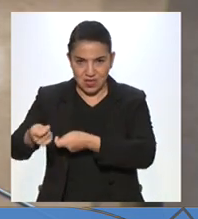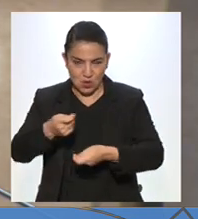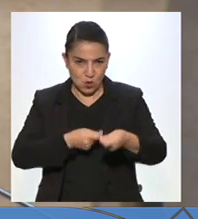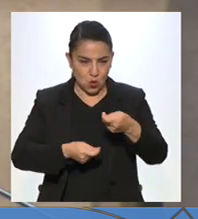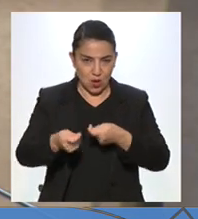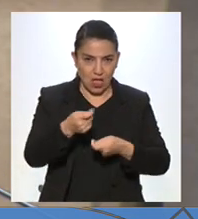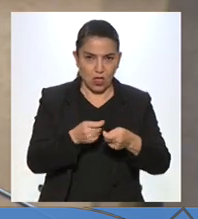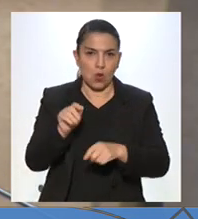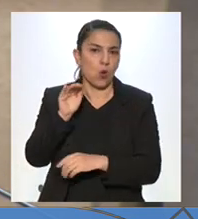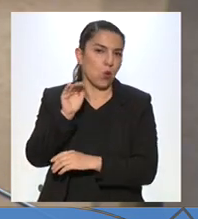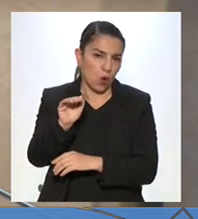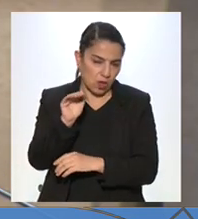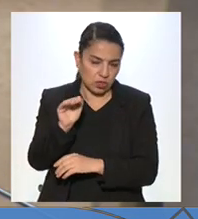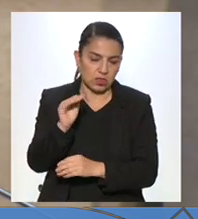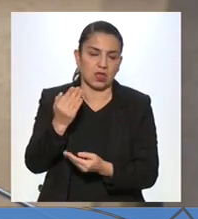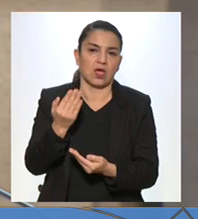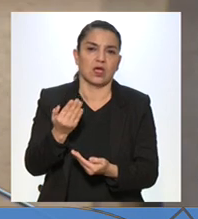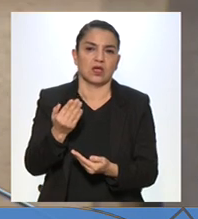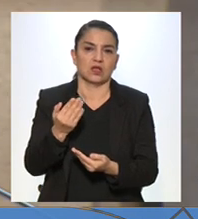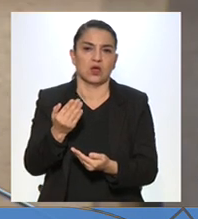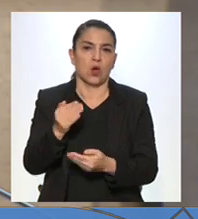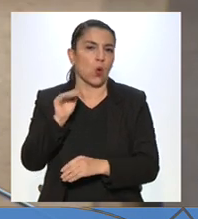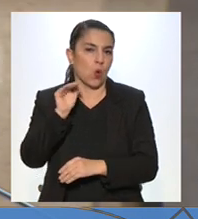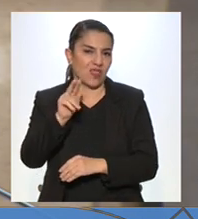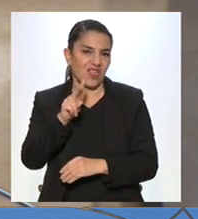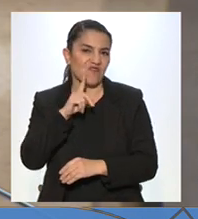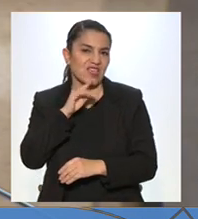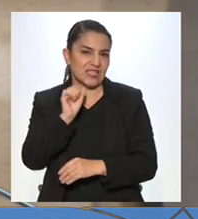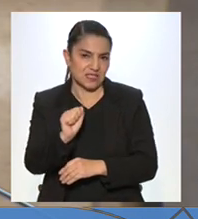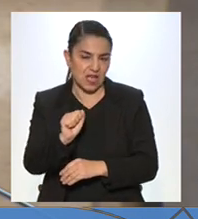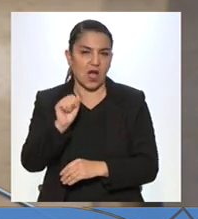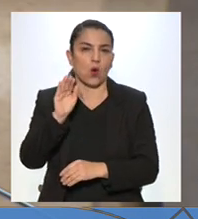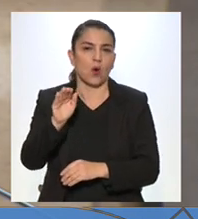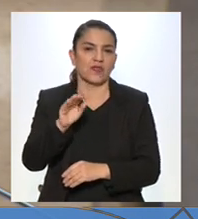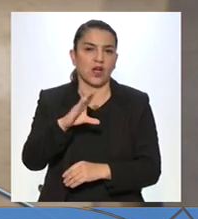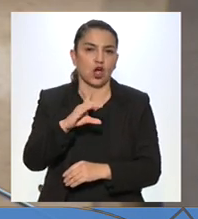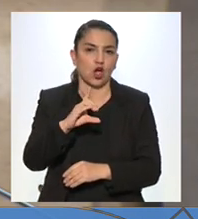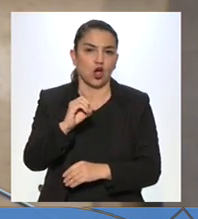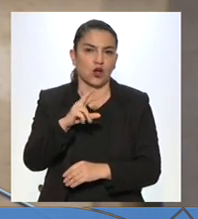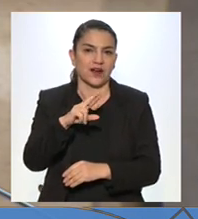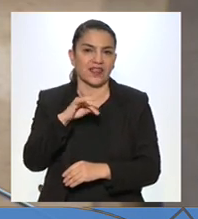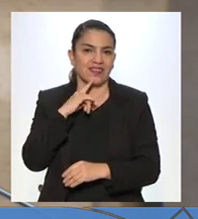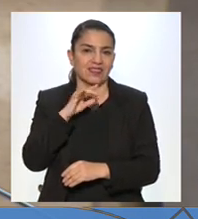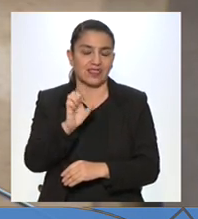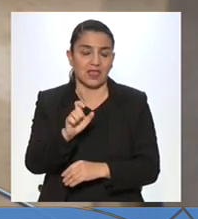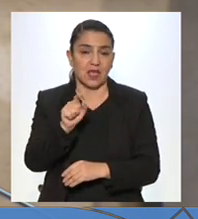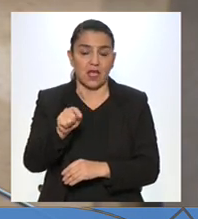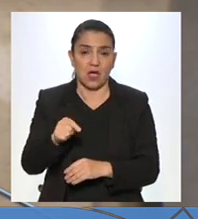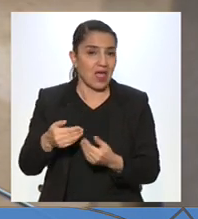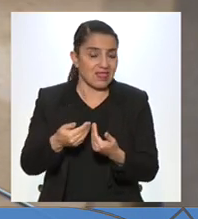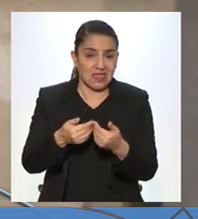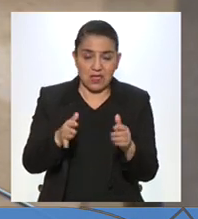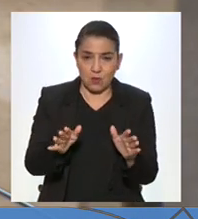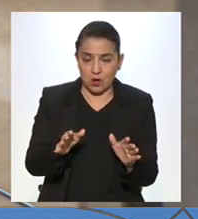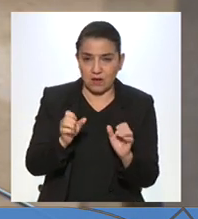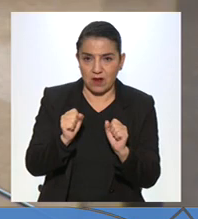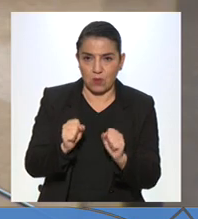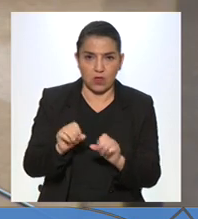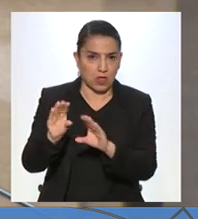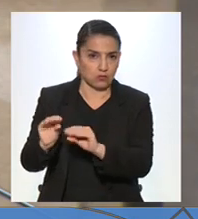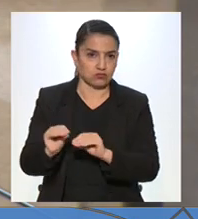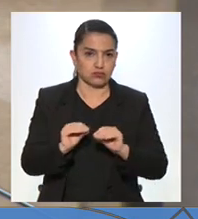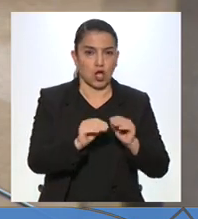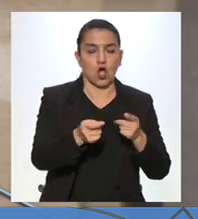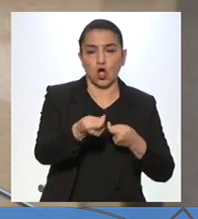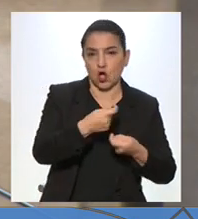cuentas corrientes, están en cuentas vista, y por lo tanto están disponibles para ser destinados a